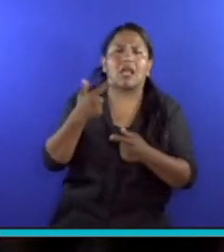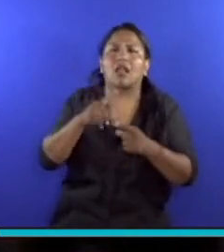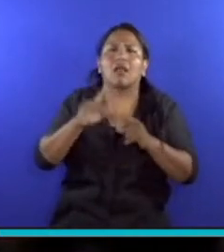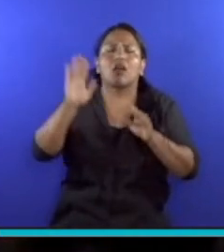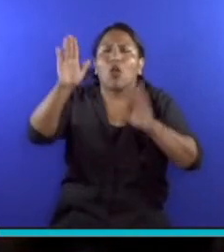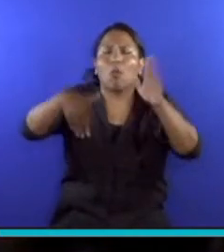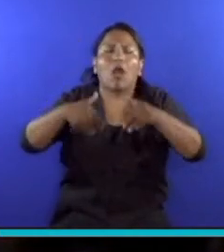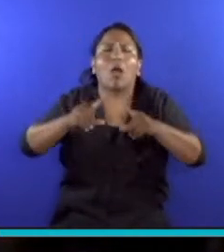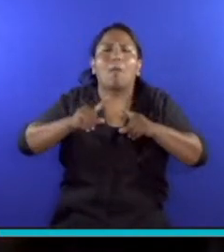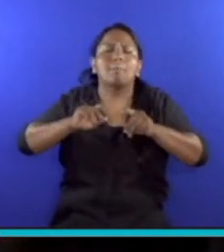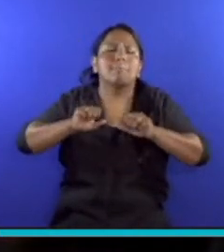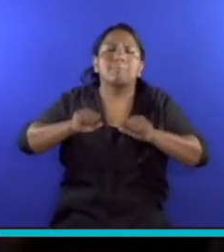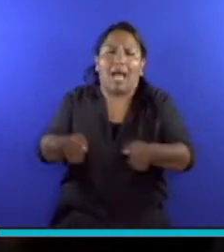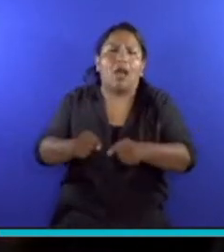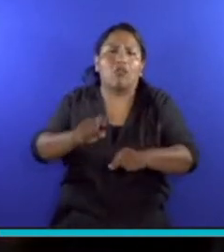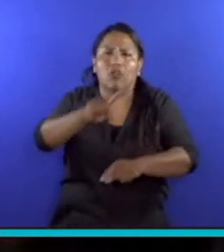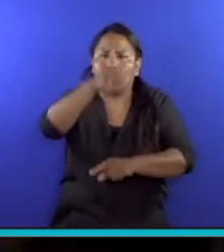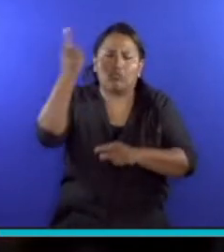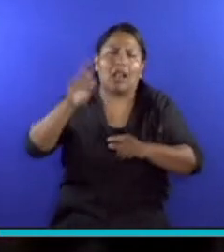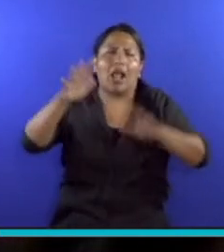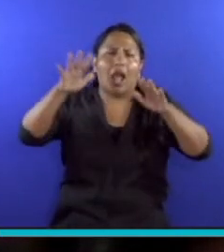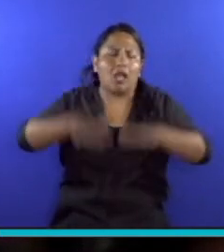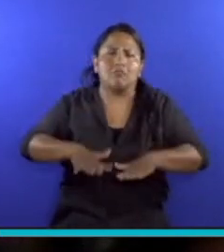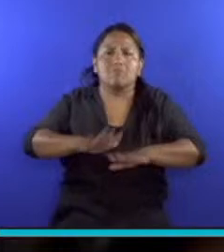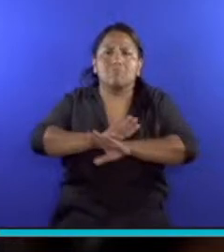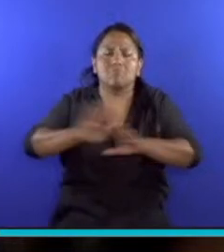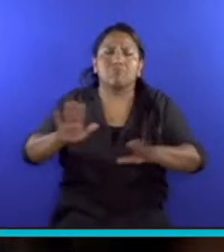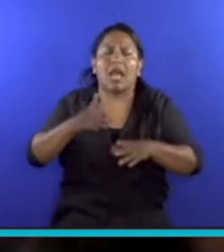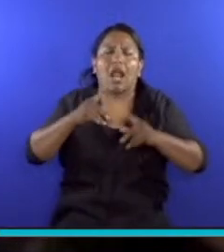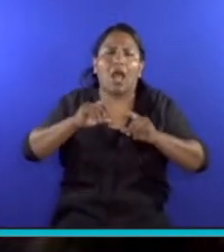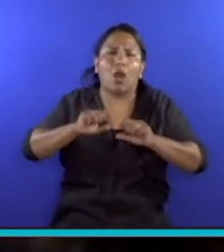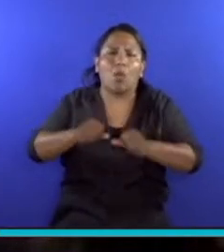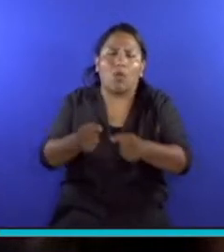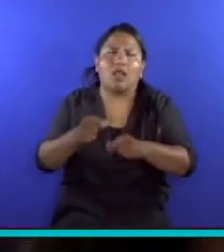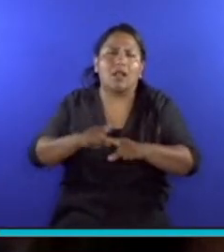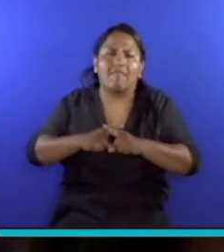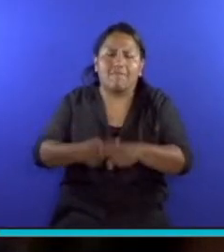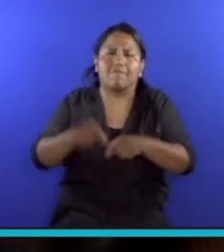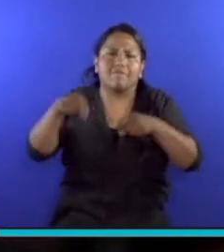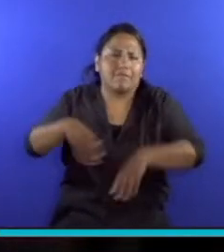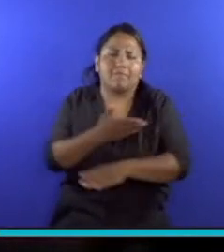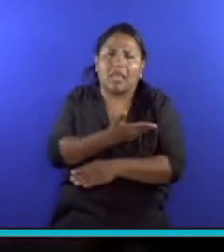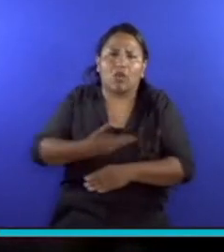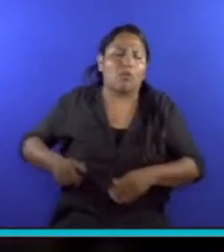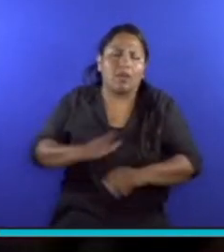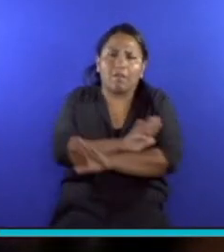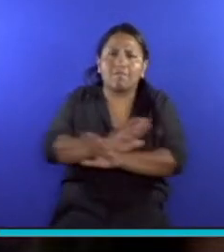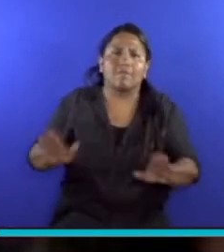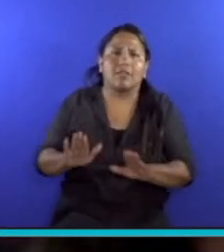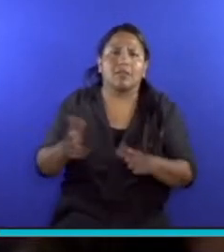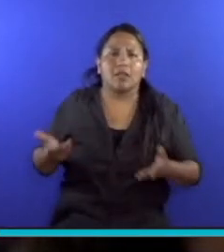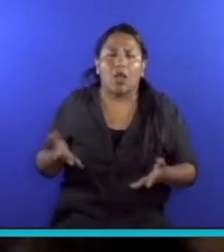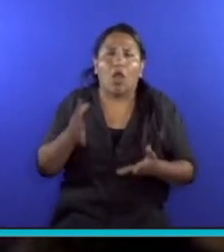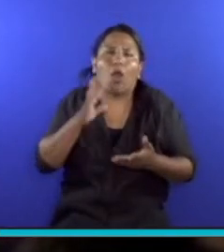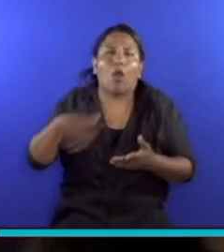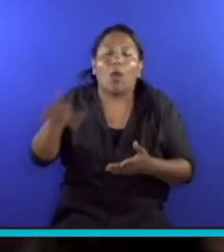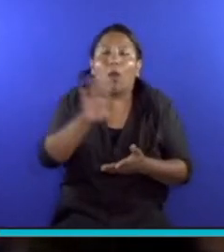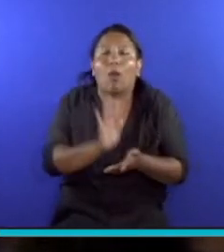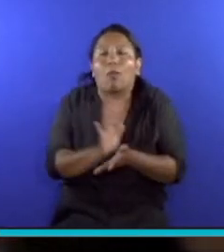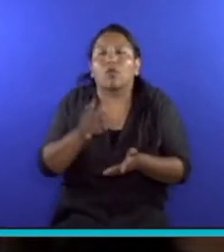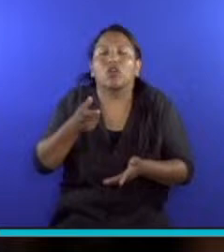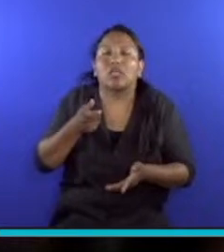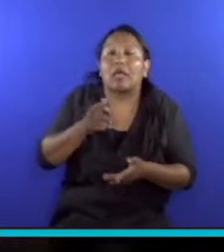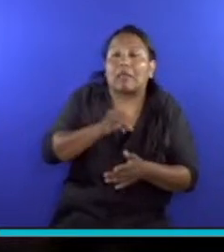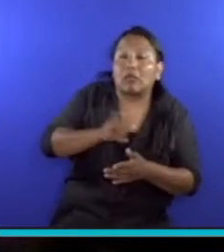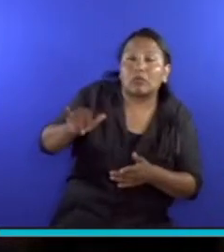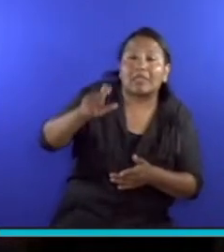activo en perspectiva de una huelga general para ponerle fin a este gobierno. Por supuesto que denunciamos a la CGT y a la CTA.